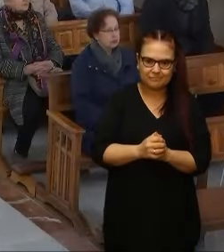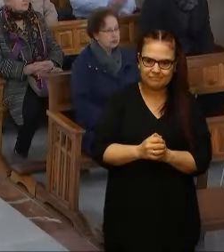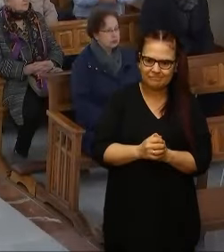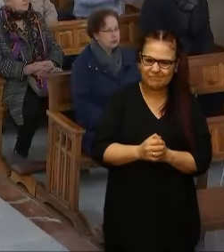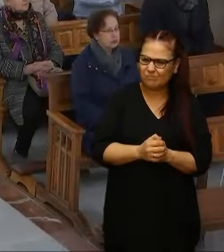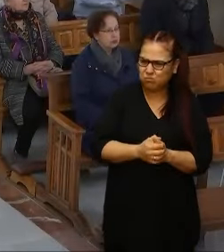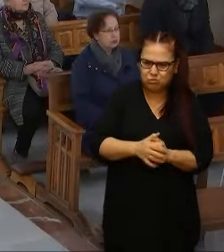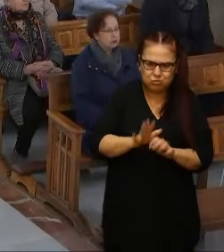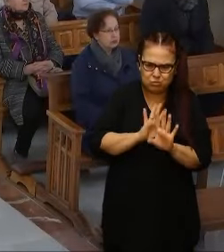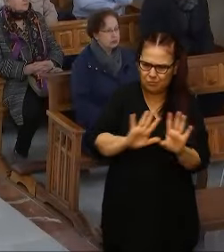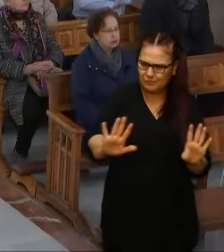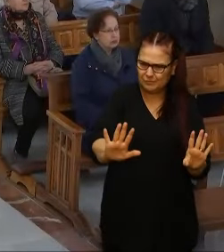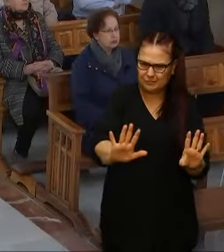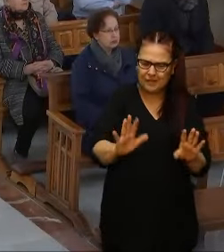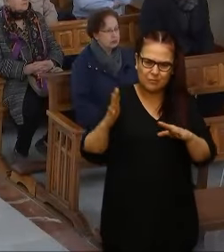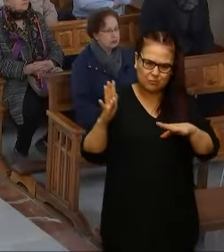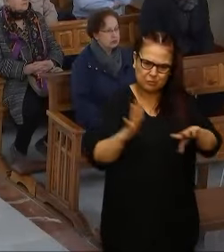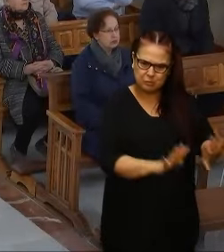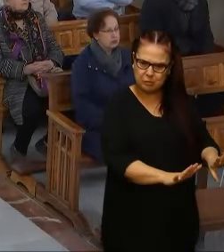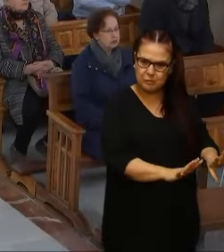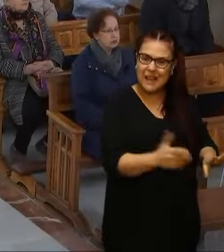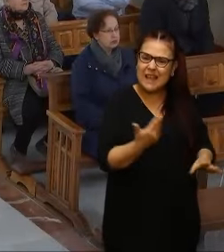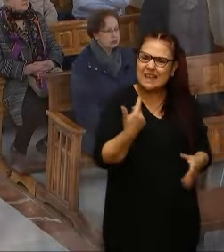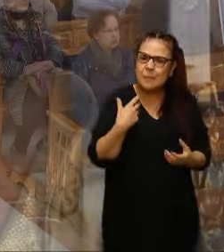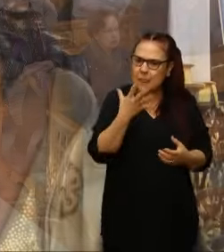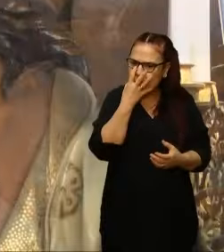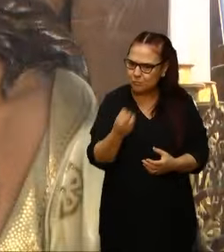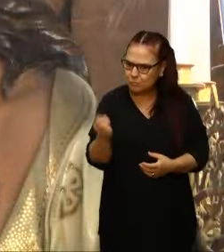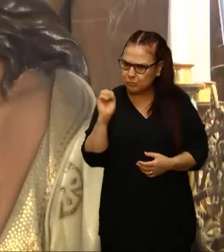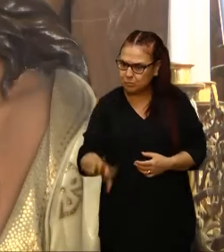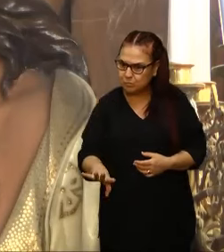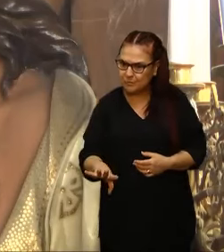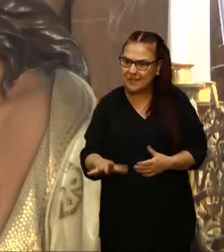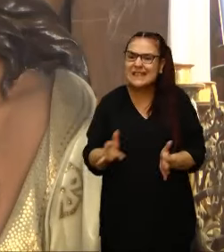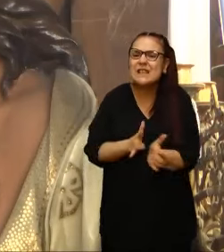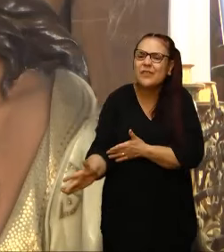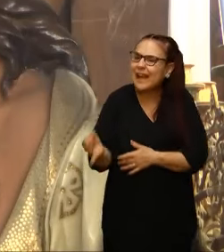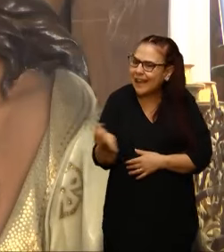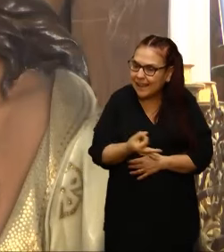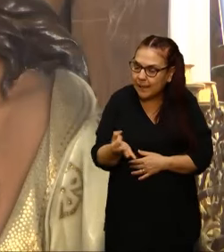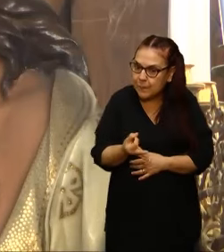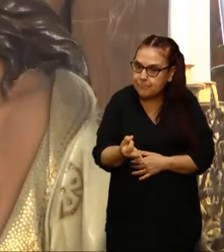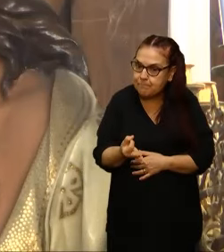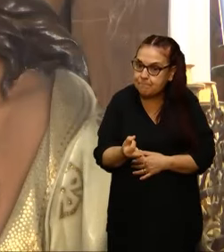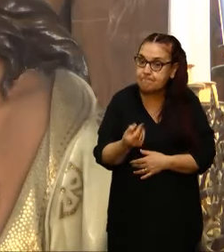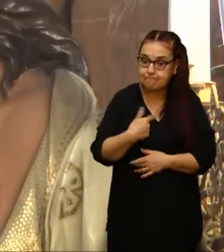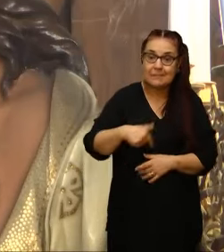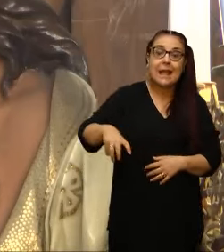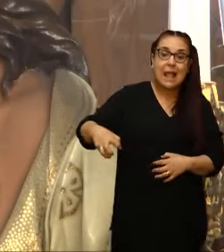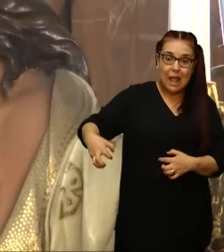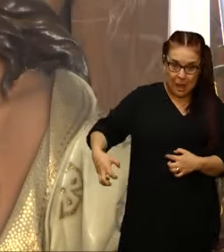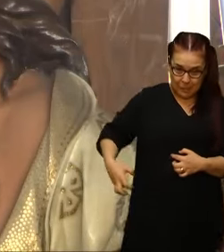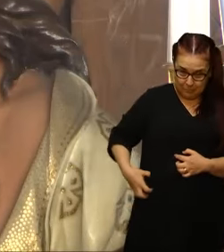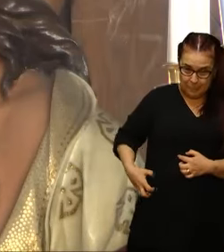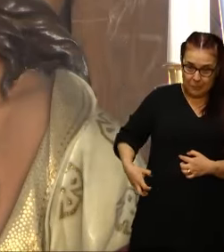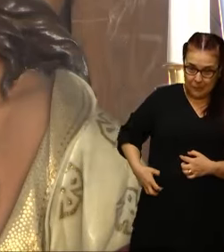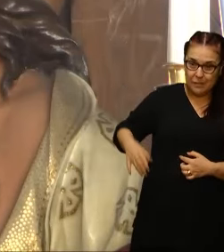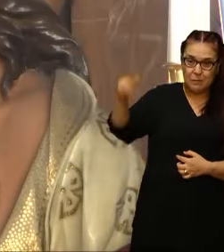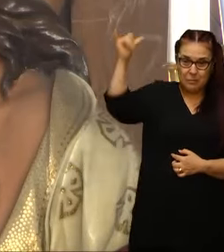la desolación de la abominación. ¿Qué significa esto? Pues será como el triunfo del príncipe de este mundo, el del diablo,